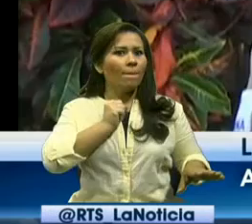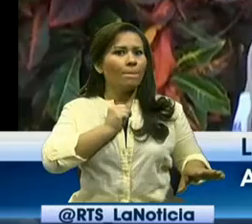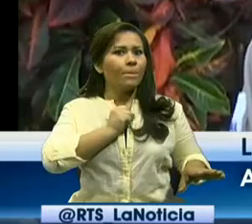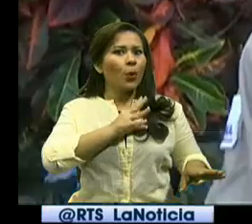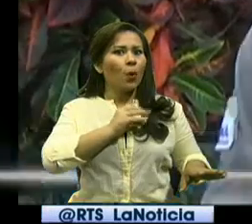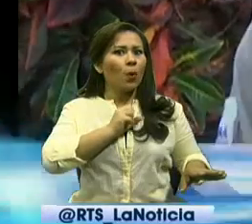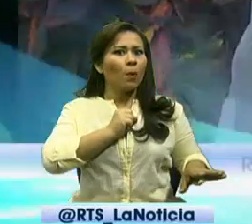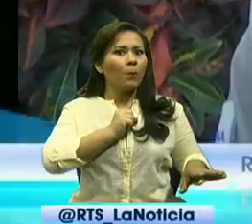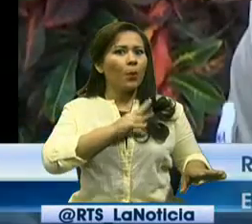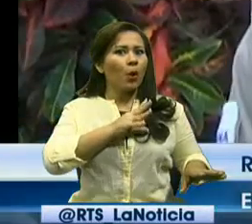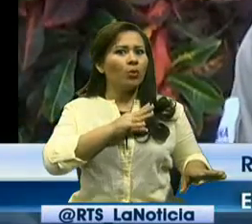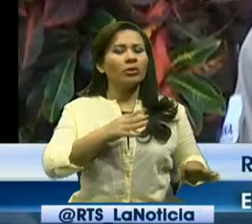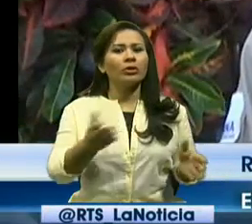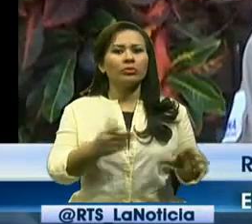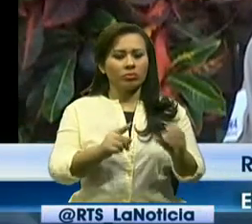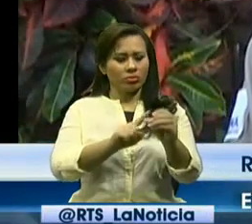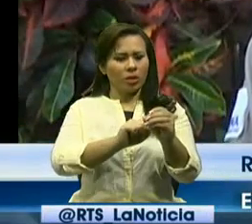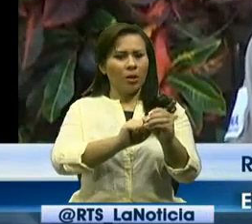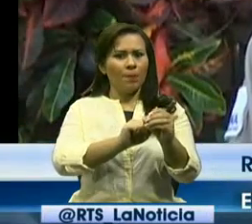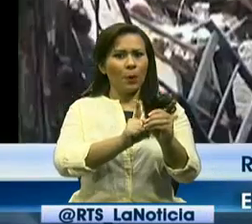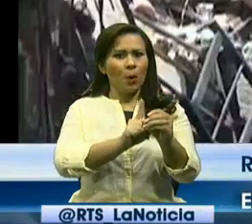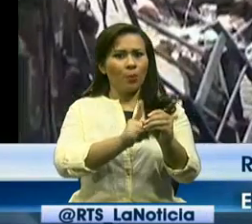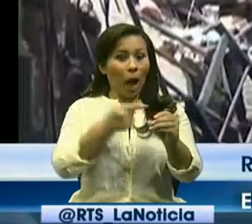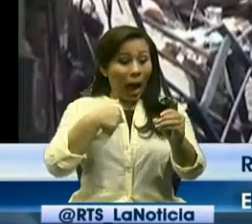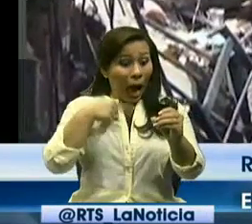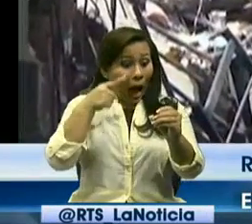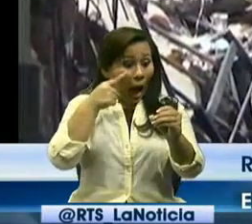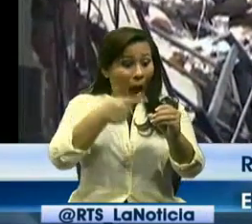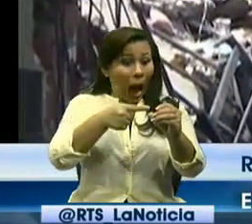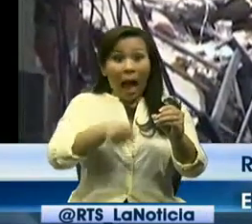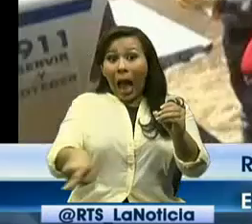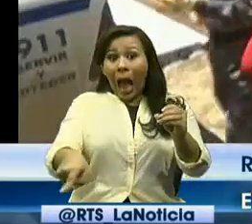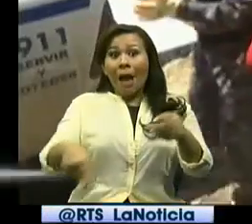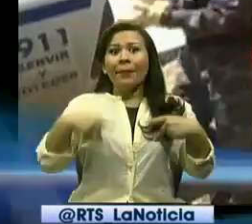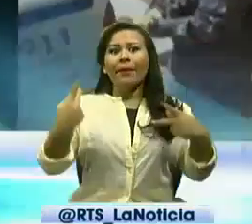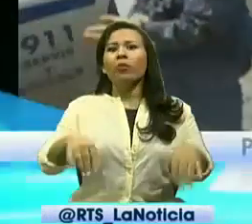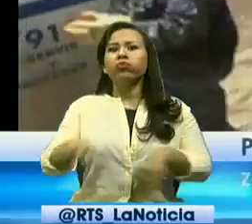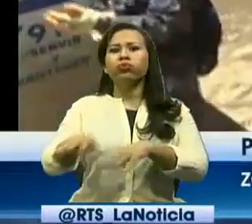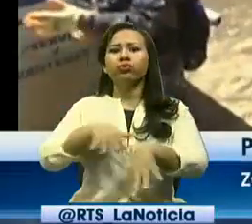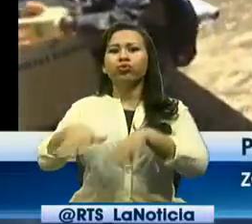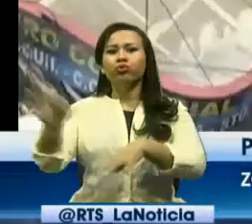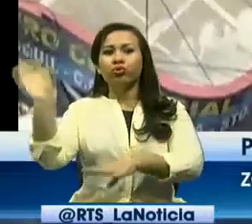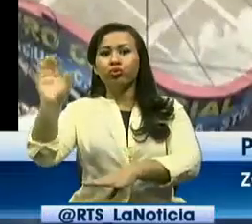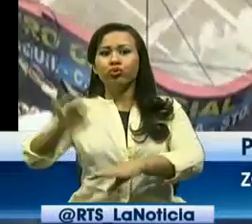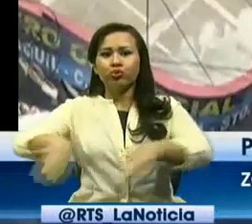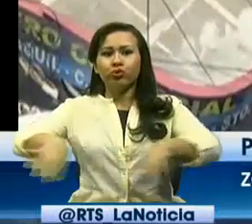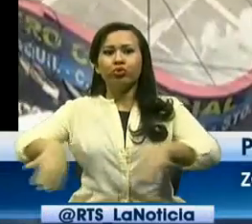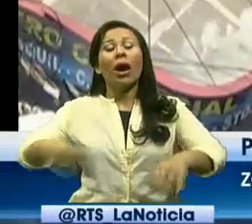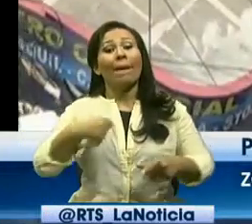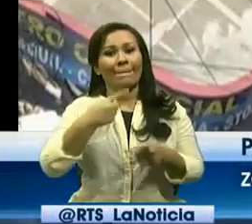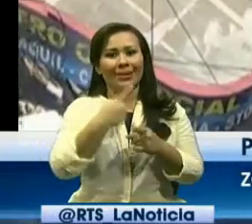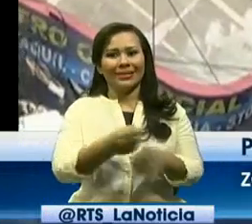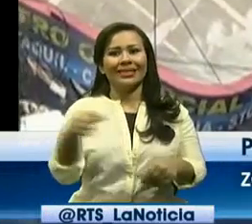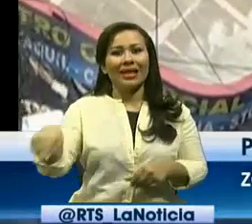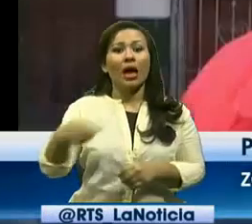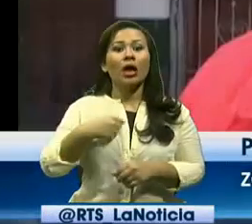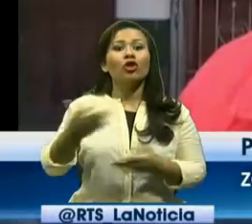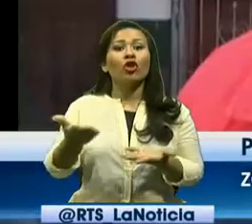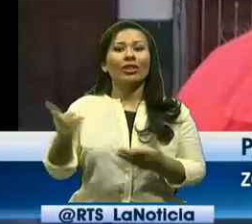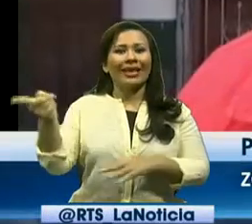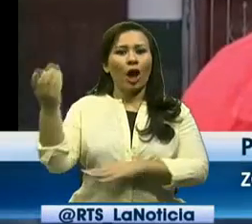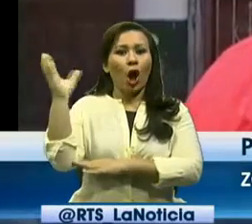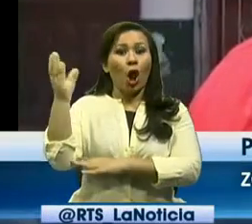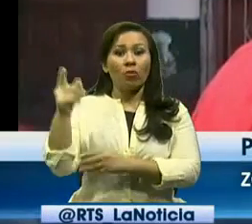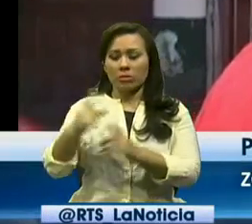que eso sirve para ubicar gente que está viva todavía. Hasta este martes se rescató a varias personas con vida de los escombros en la zona comercial de Tarqui. Hoy